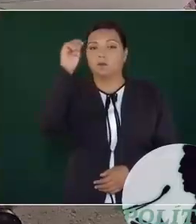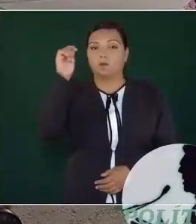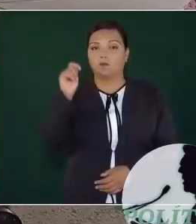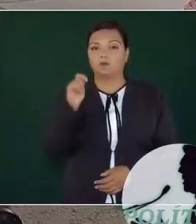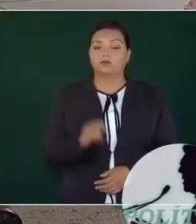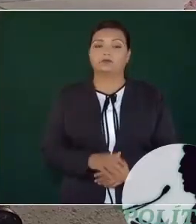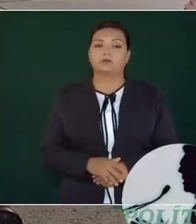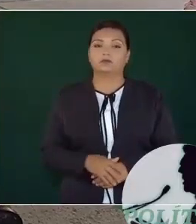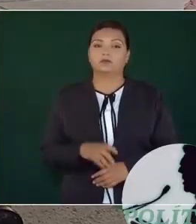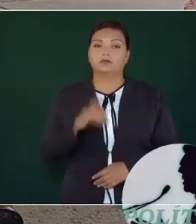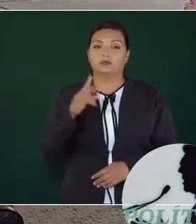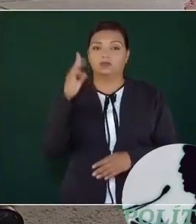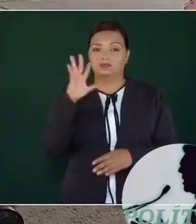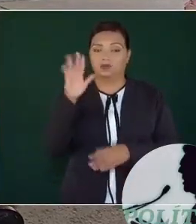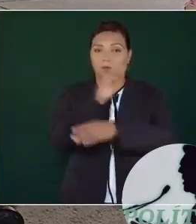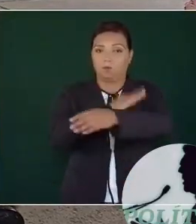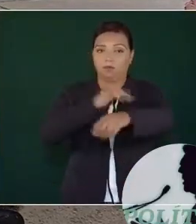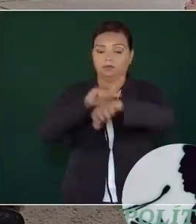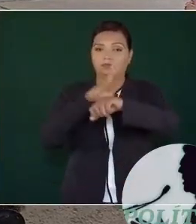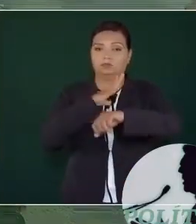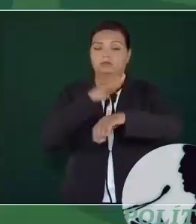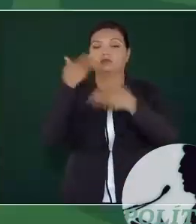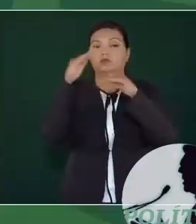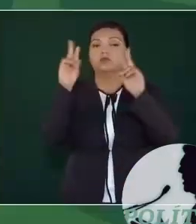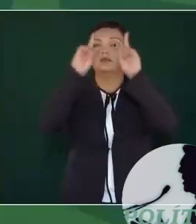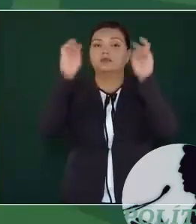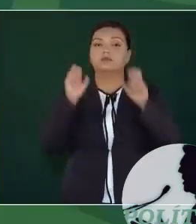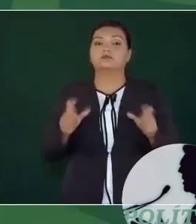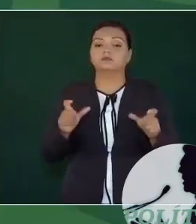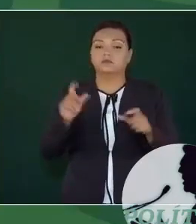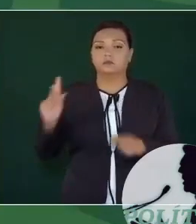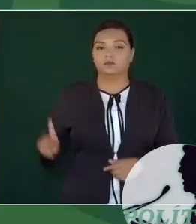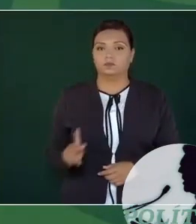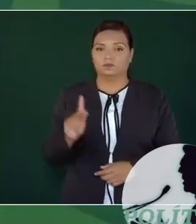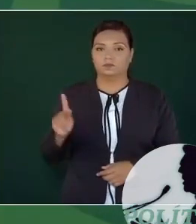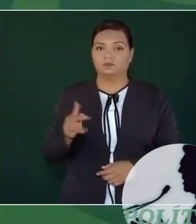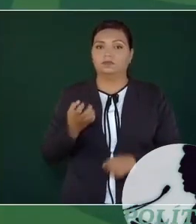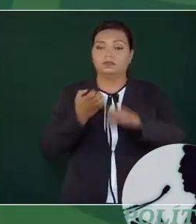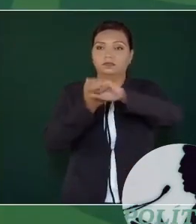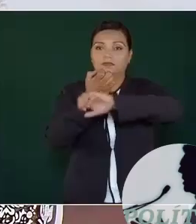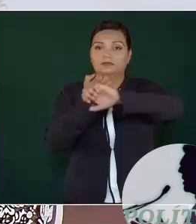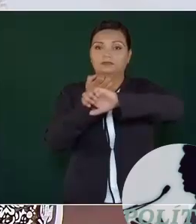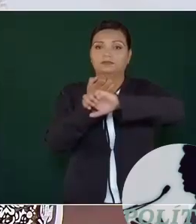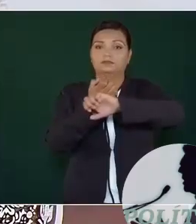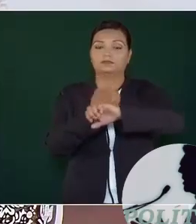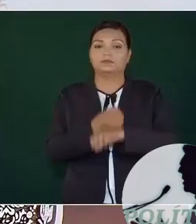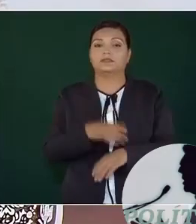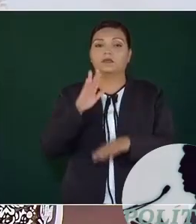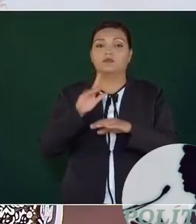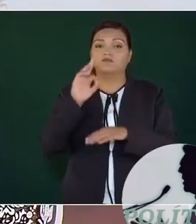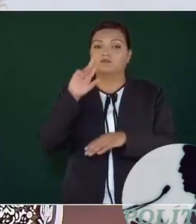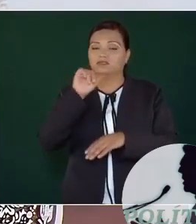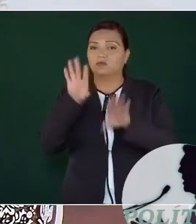estos cinco municipios. En lo que se refiere a seguridad pública del Estado, el estado de fuerza